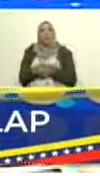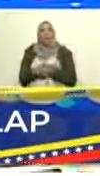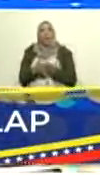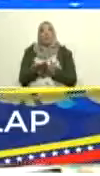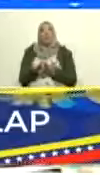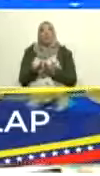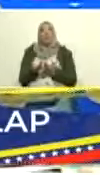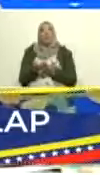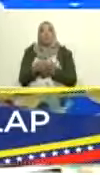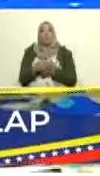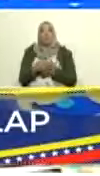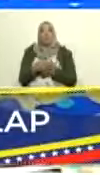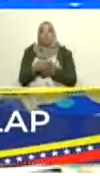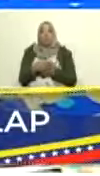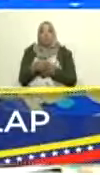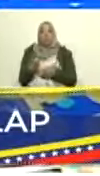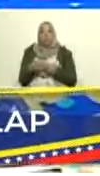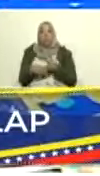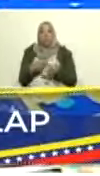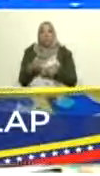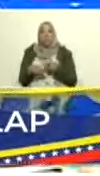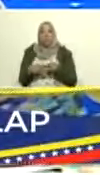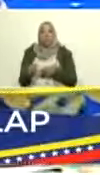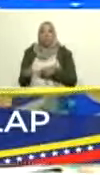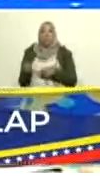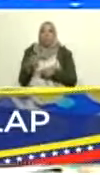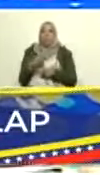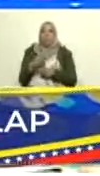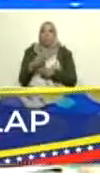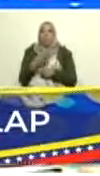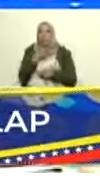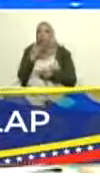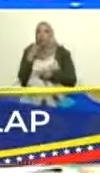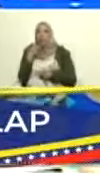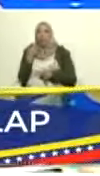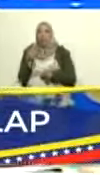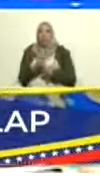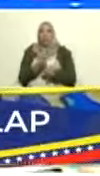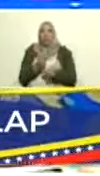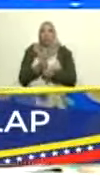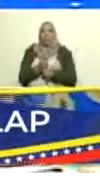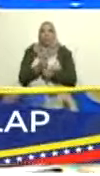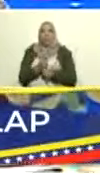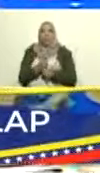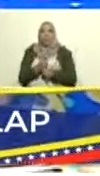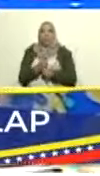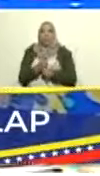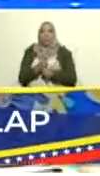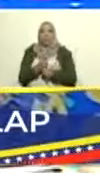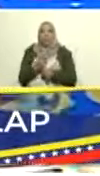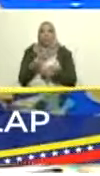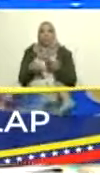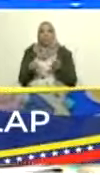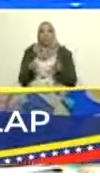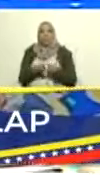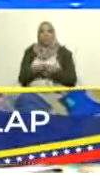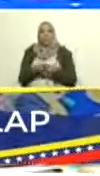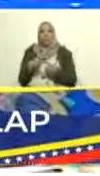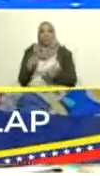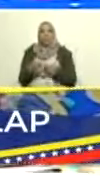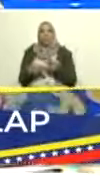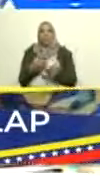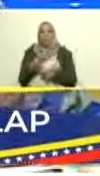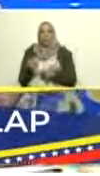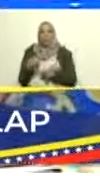agroindustria, vamos a producir más, con mejor calidad. Yo quiero aumentar el número de productos,